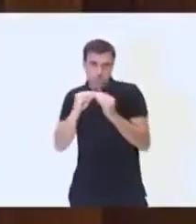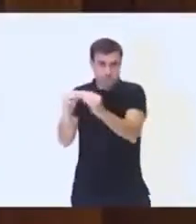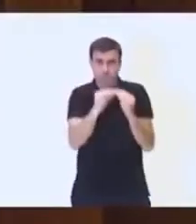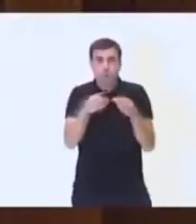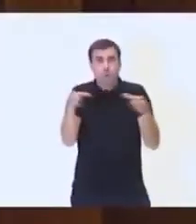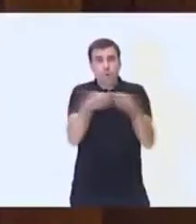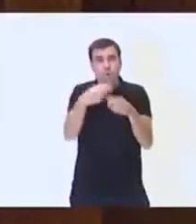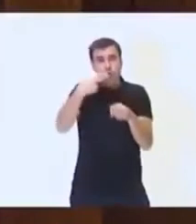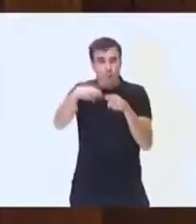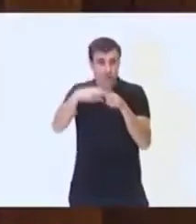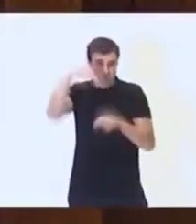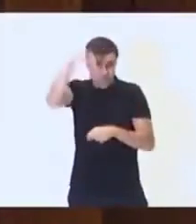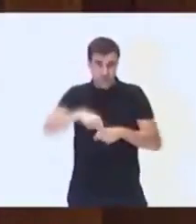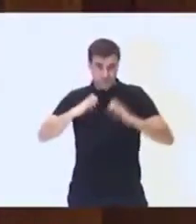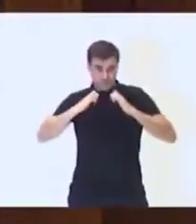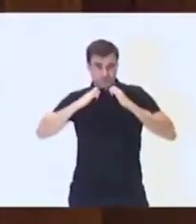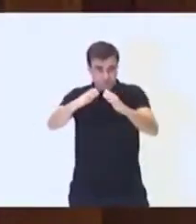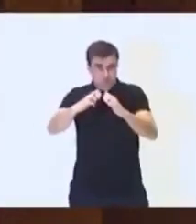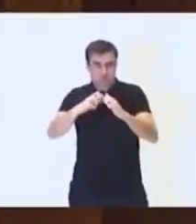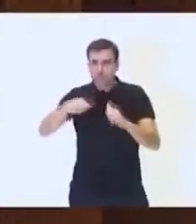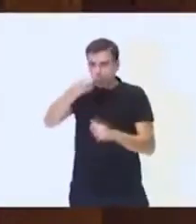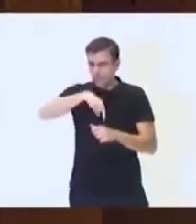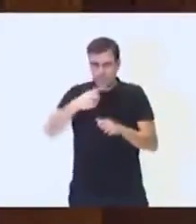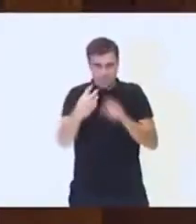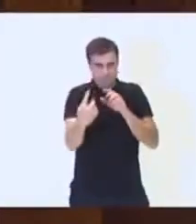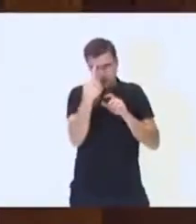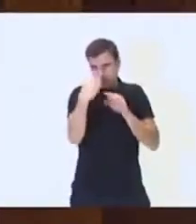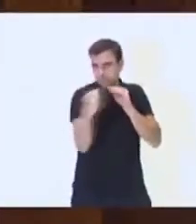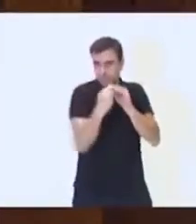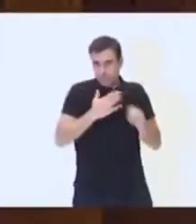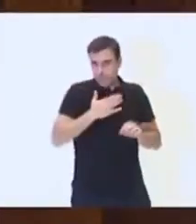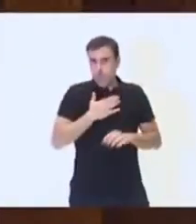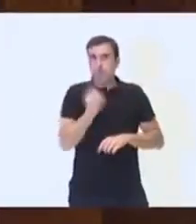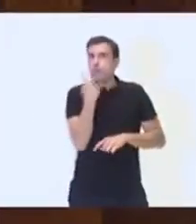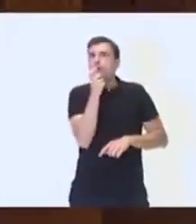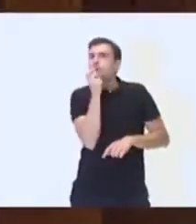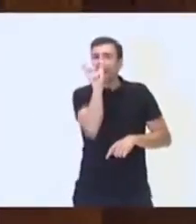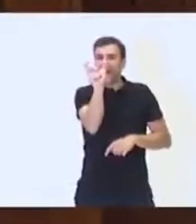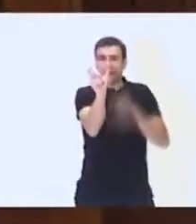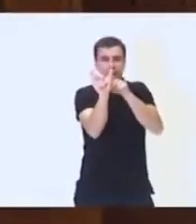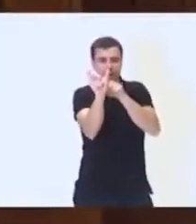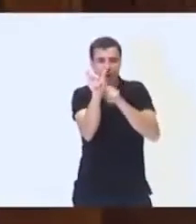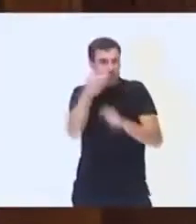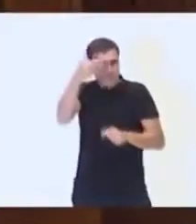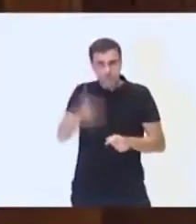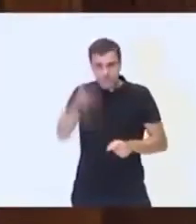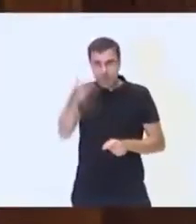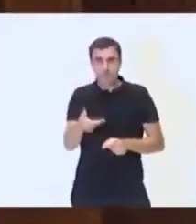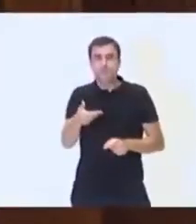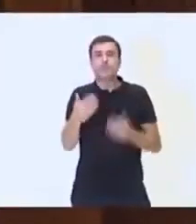representación en esta Cámara coinciden conmigo en destacar una palabra cargada de sentido: